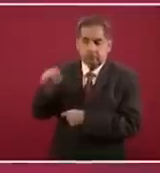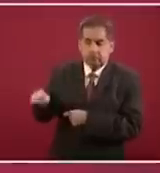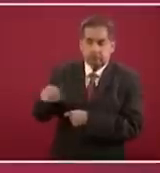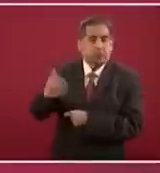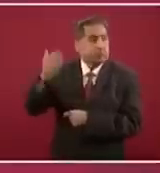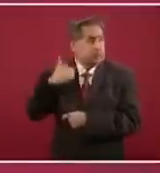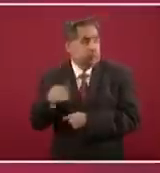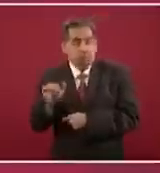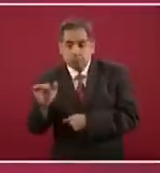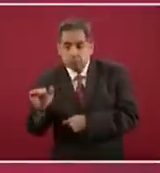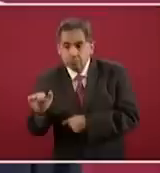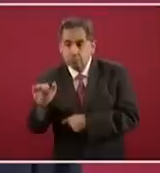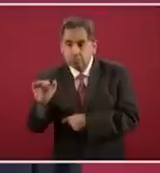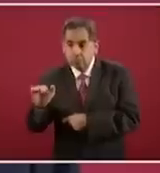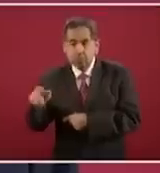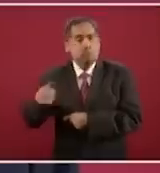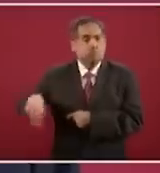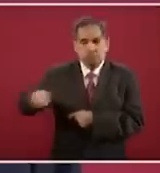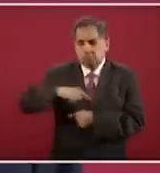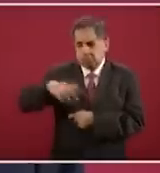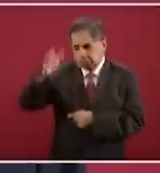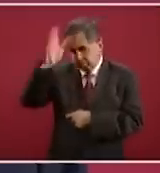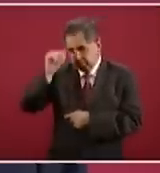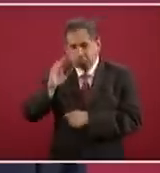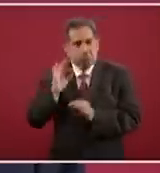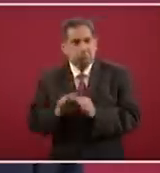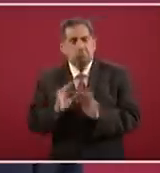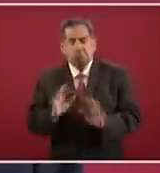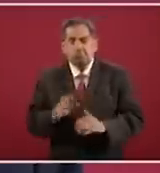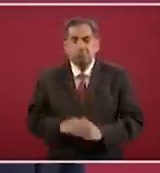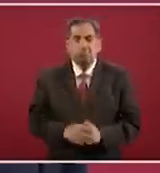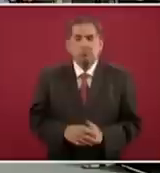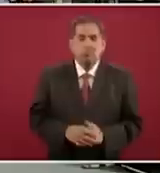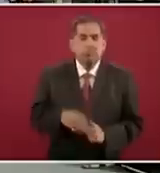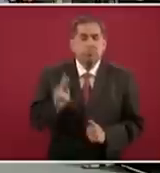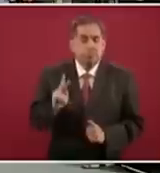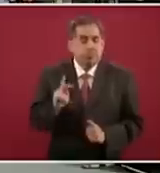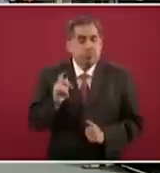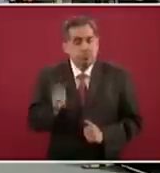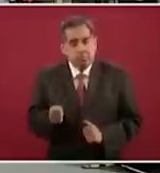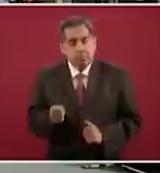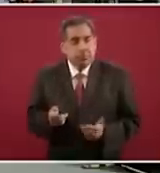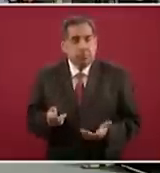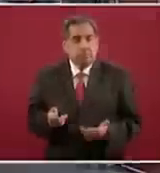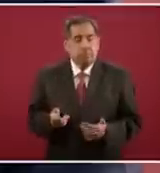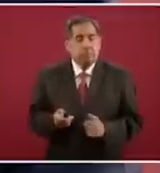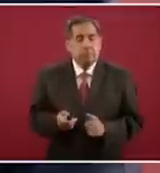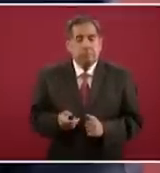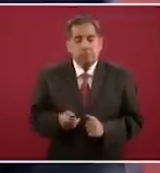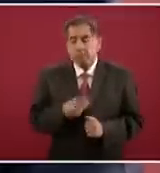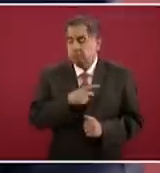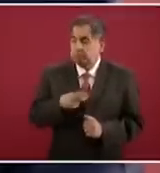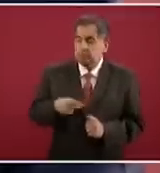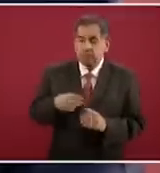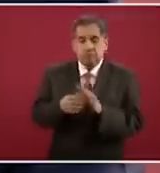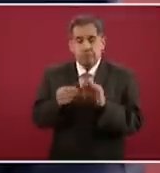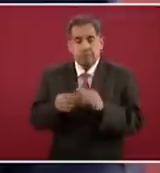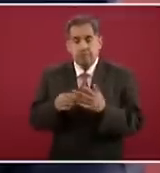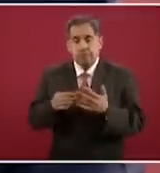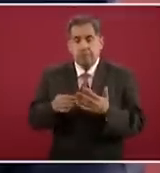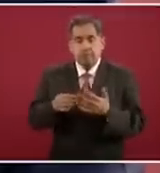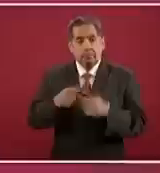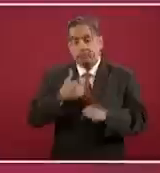consultando y ya hay un acuerdo inicial. Pero esto lo tienen que hacer en